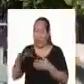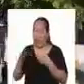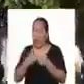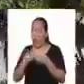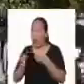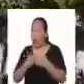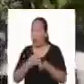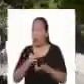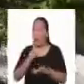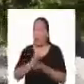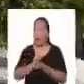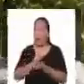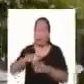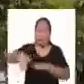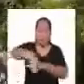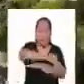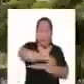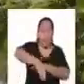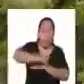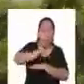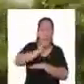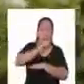ubicarlo ahora, al lado de la calle Capón. O sea,